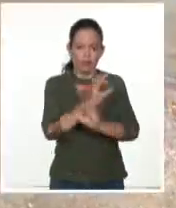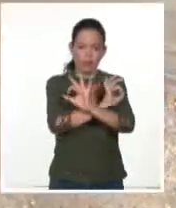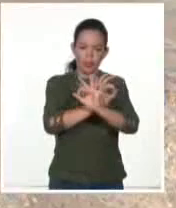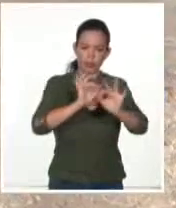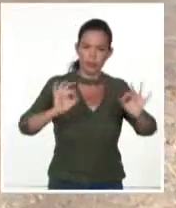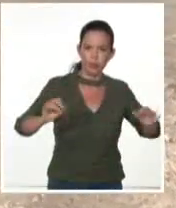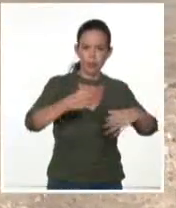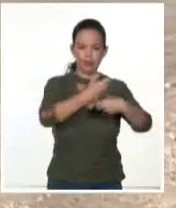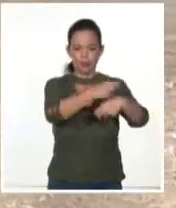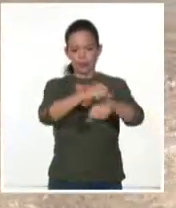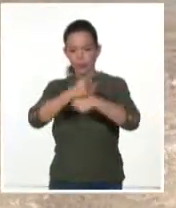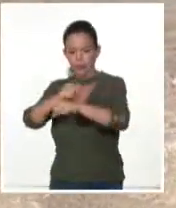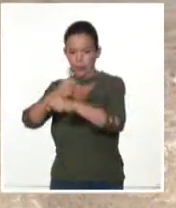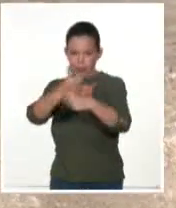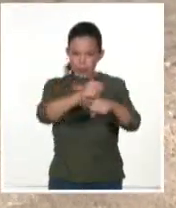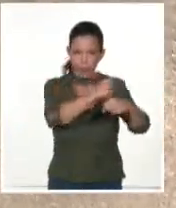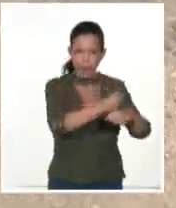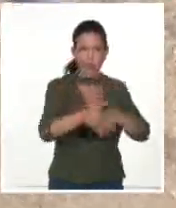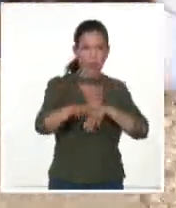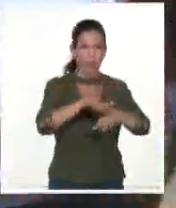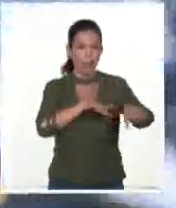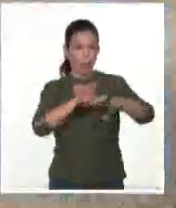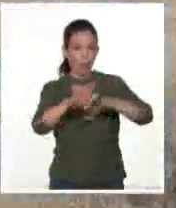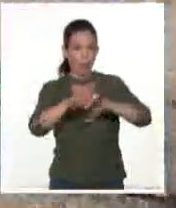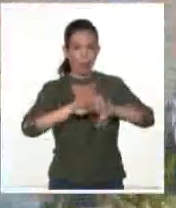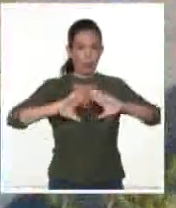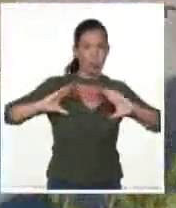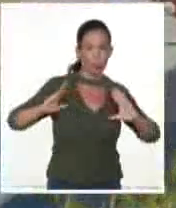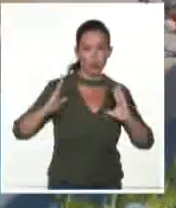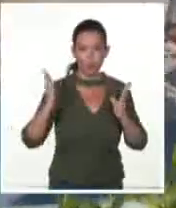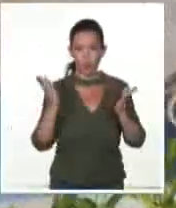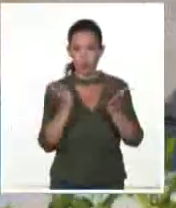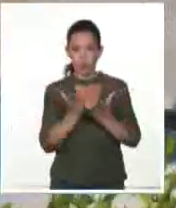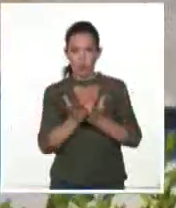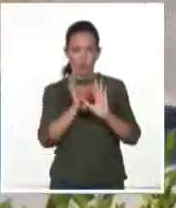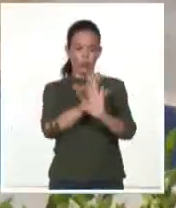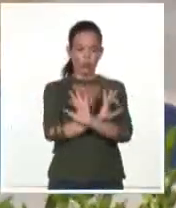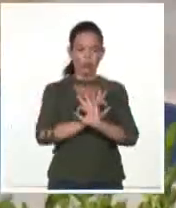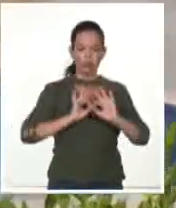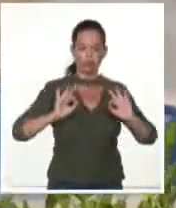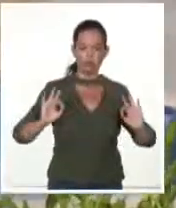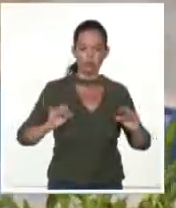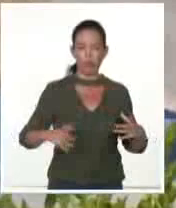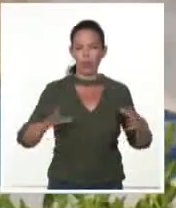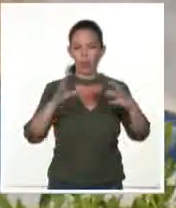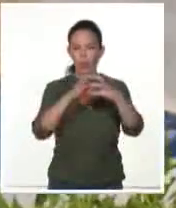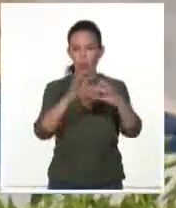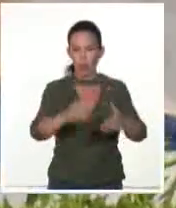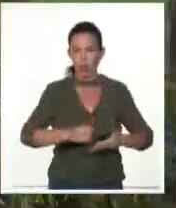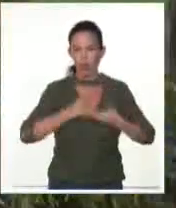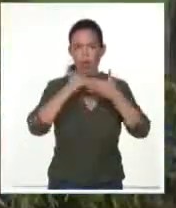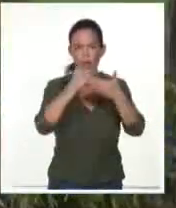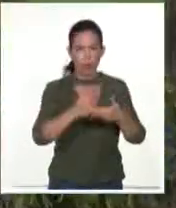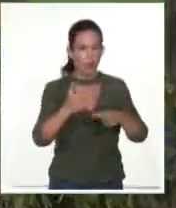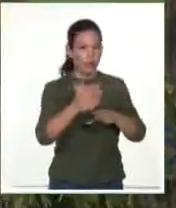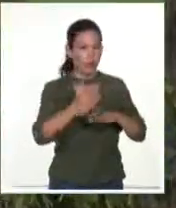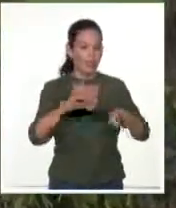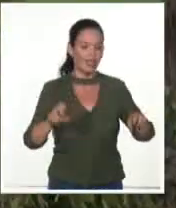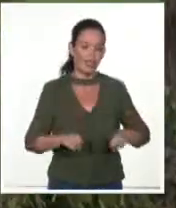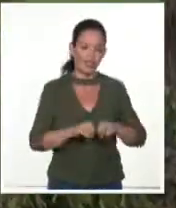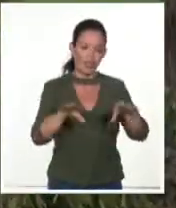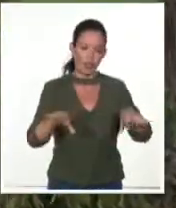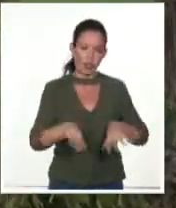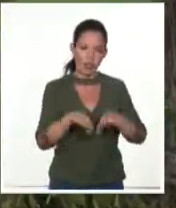higienización, preparación de las personas residentes en áreas de mayor riesgo y de las fuerzas que participan en la respuesta a eventos de desastres, en